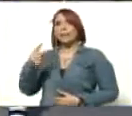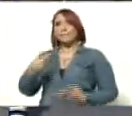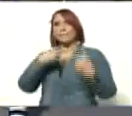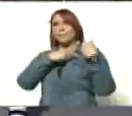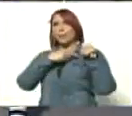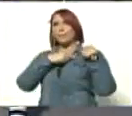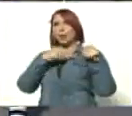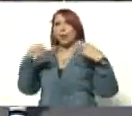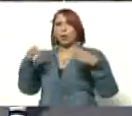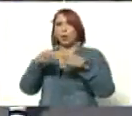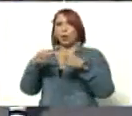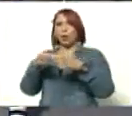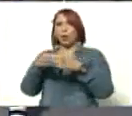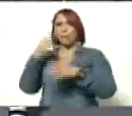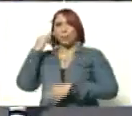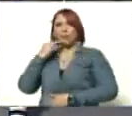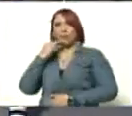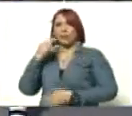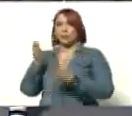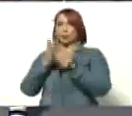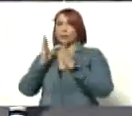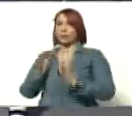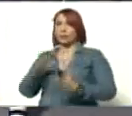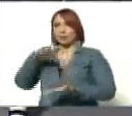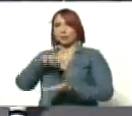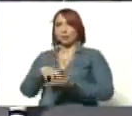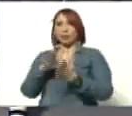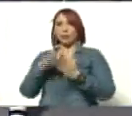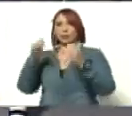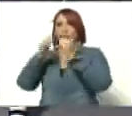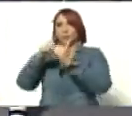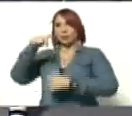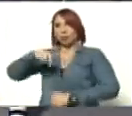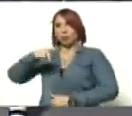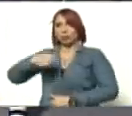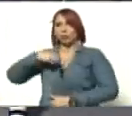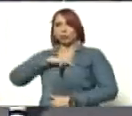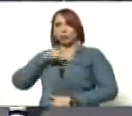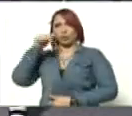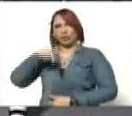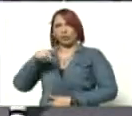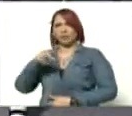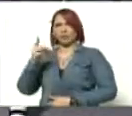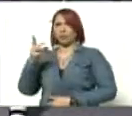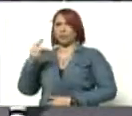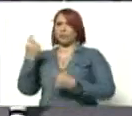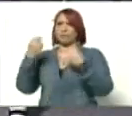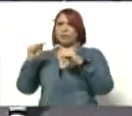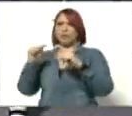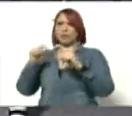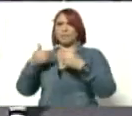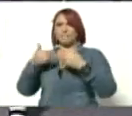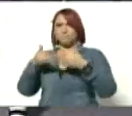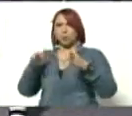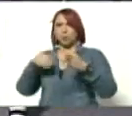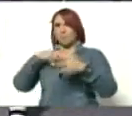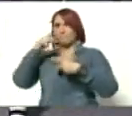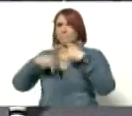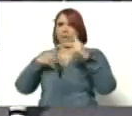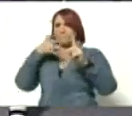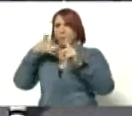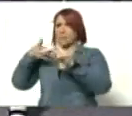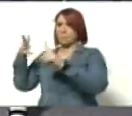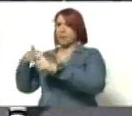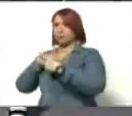Organización Bolivariana Estudiantil del Estado de Anzoátegui. Hoy nos encontramos acá presentes para la segunda fase del lanzamiento del Plan de Orientación